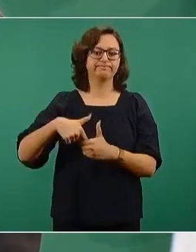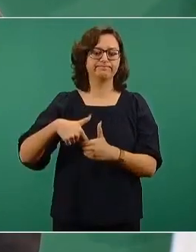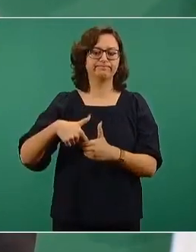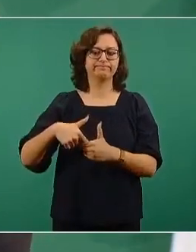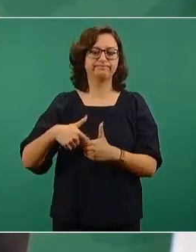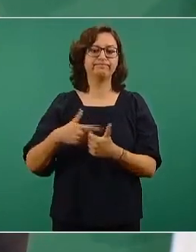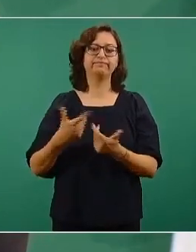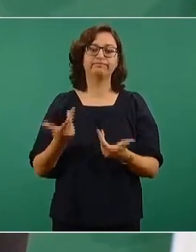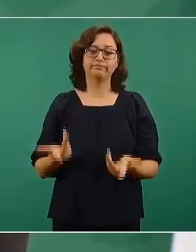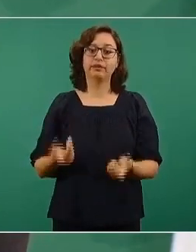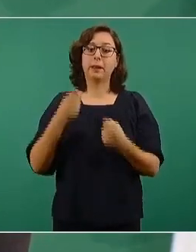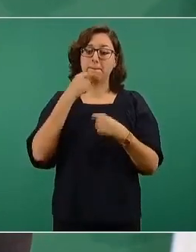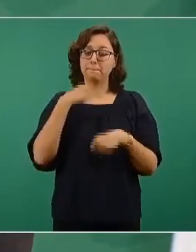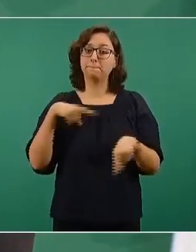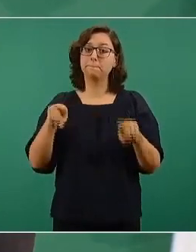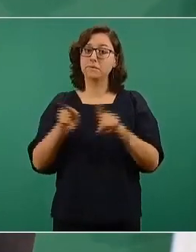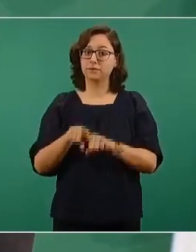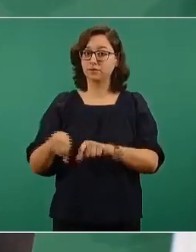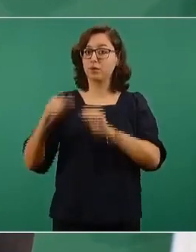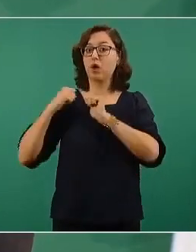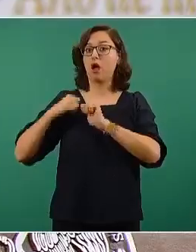y a las autoridades.